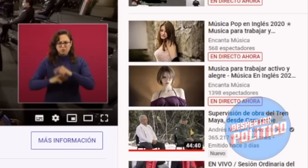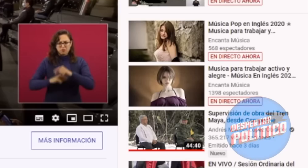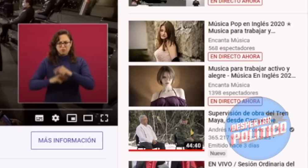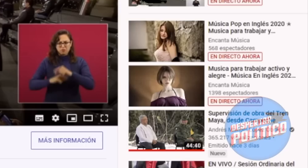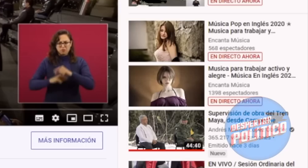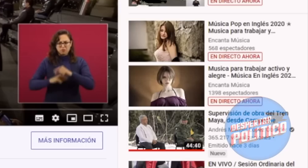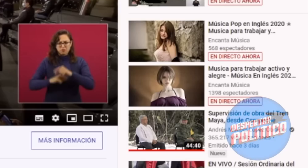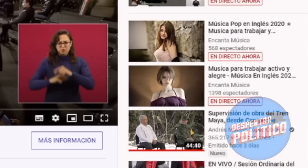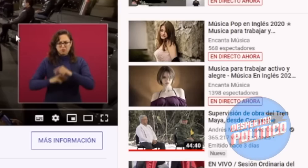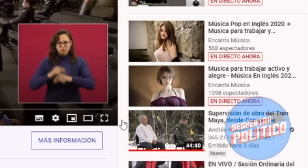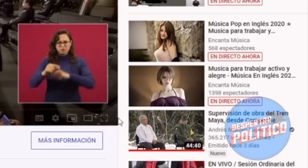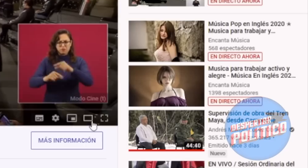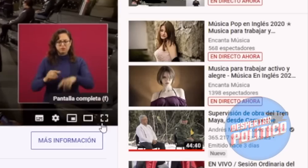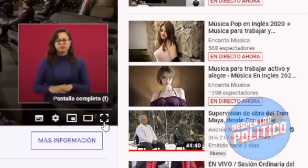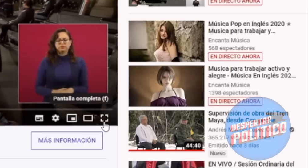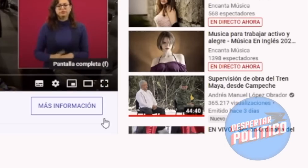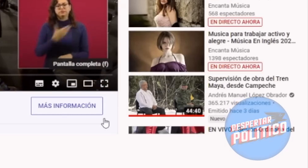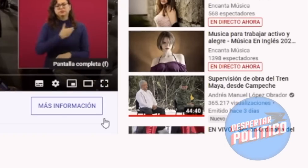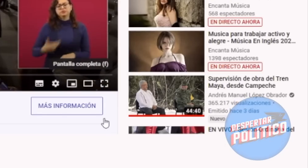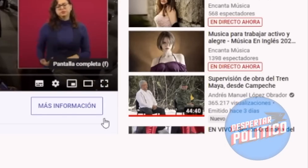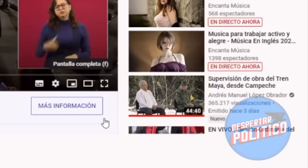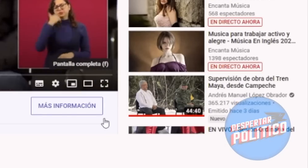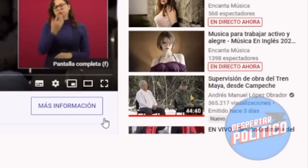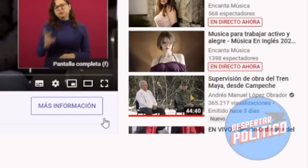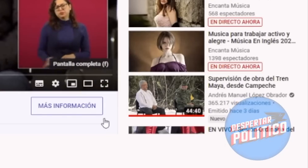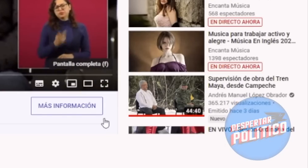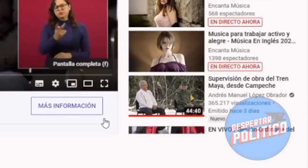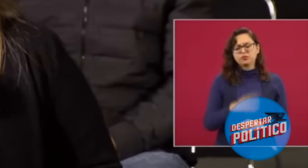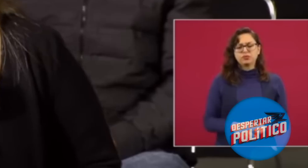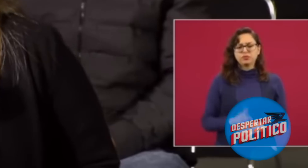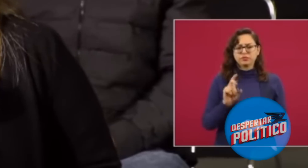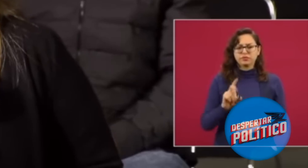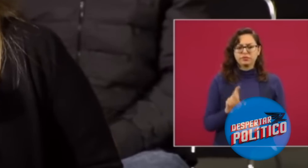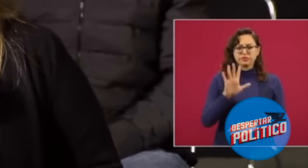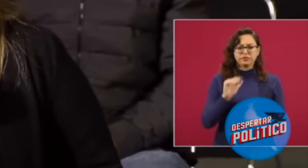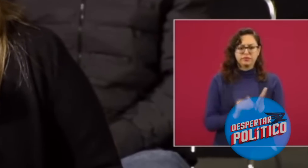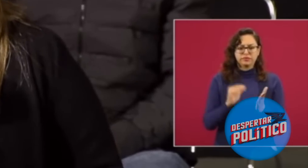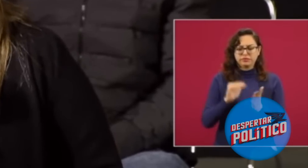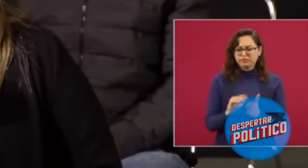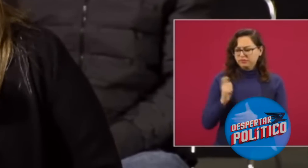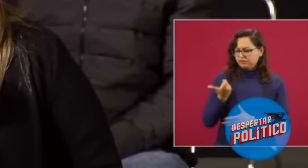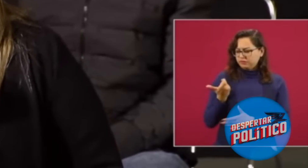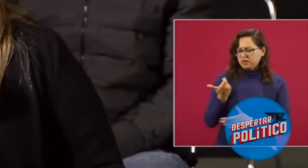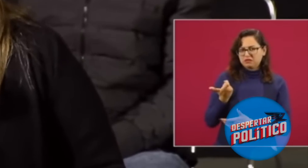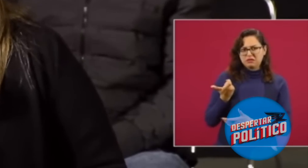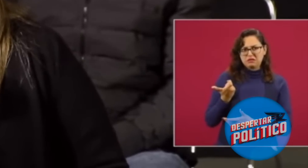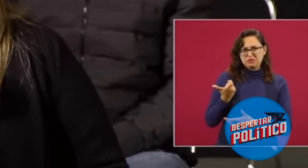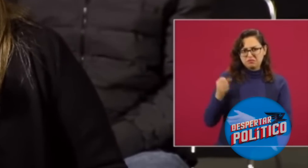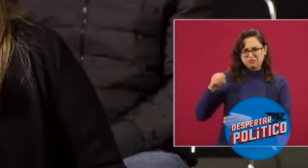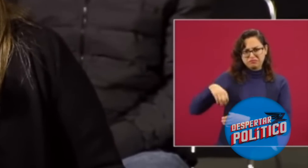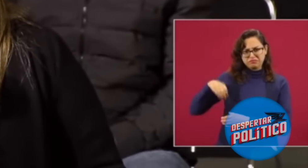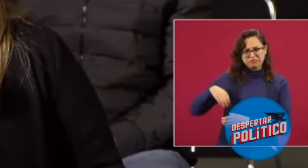Acá está la información. Preguntarle, estos 35 mil millones, dice que son de ahorros, ¿también se